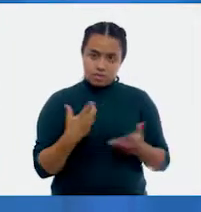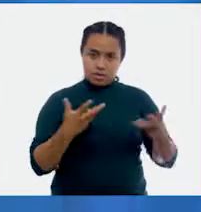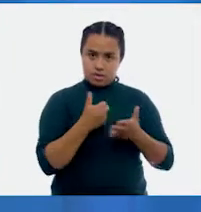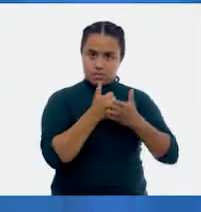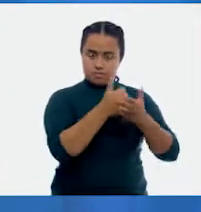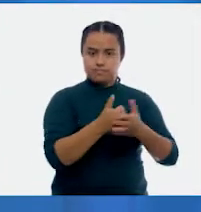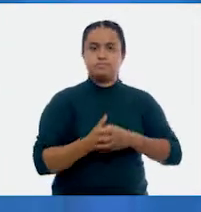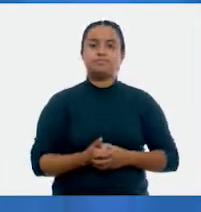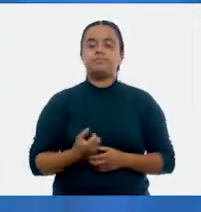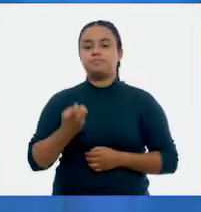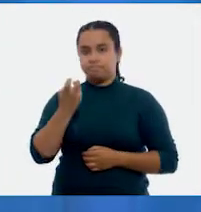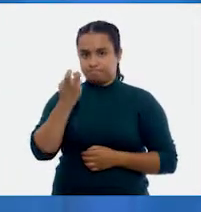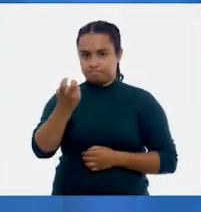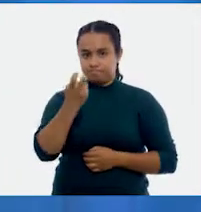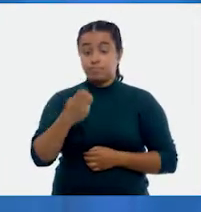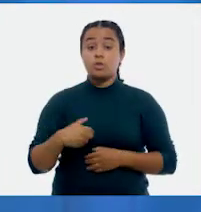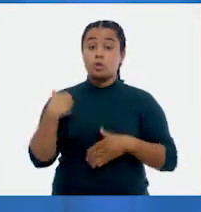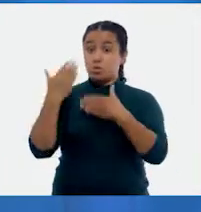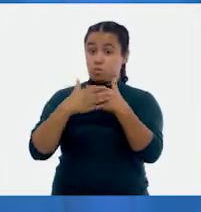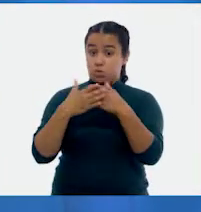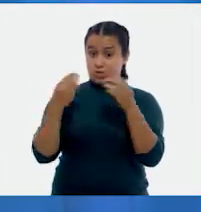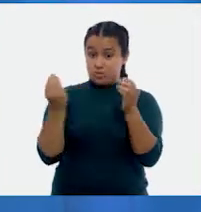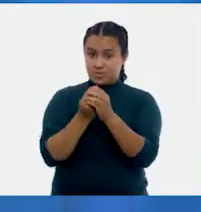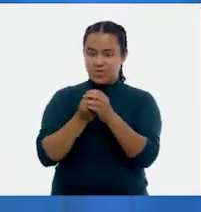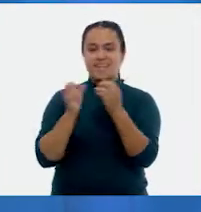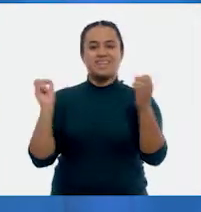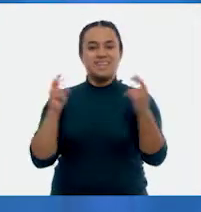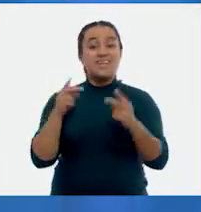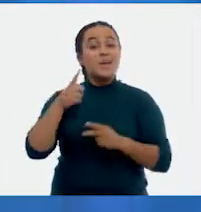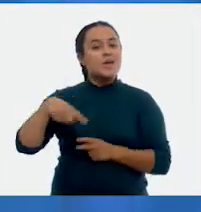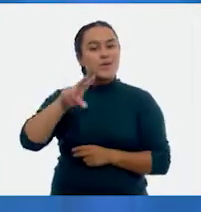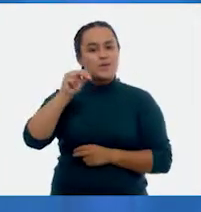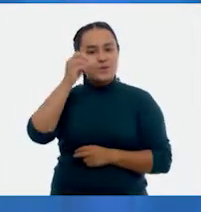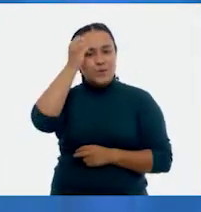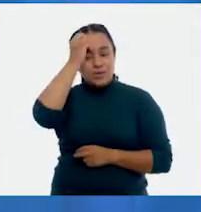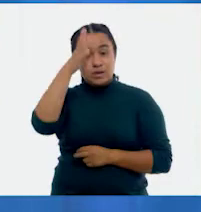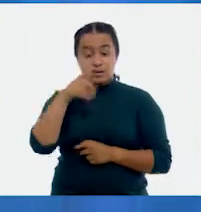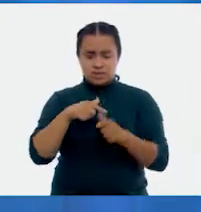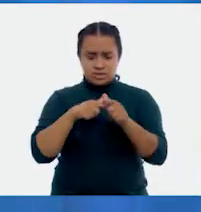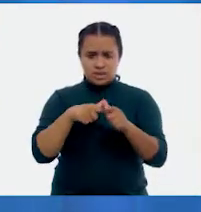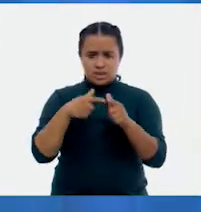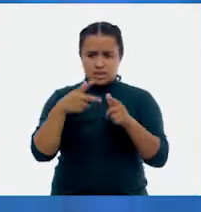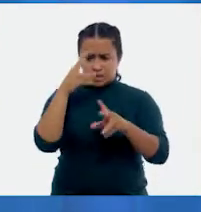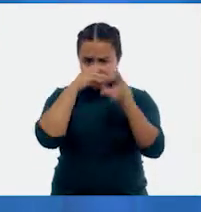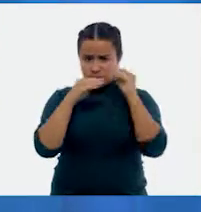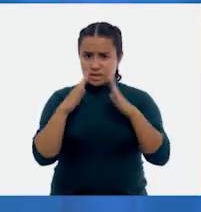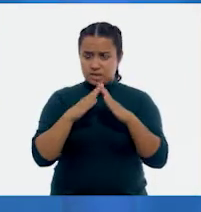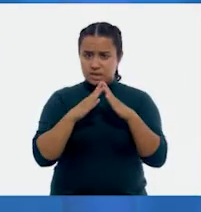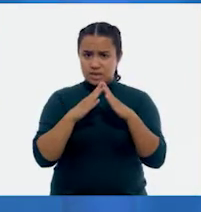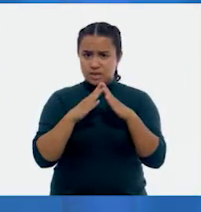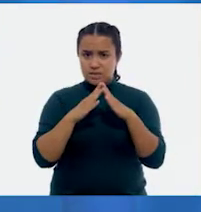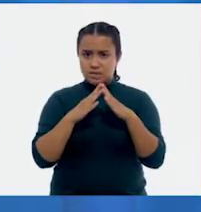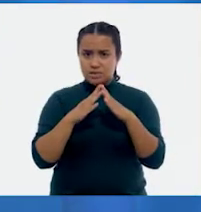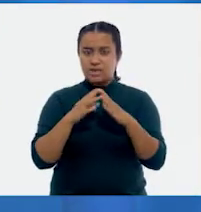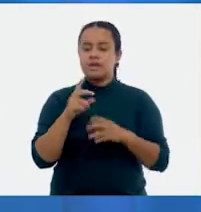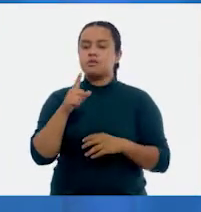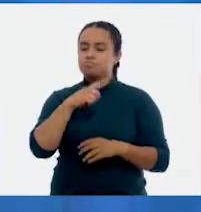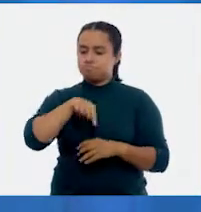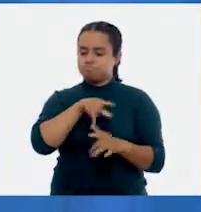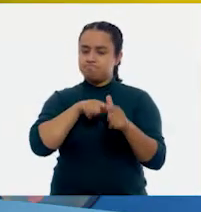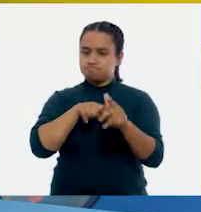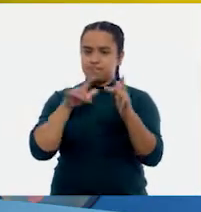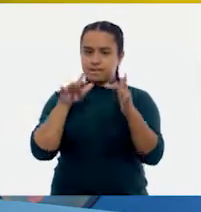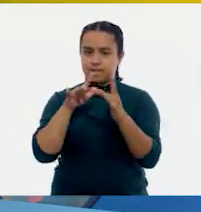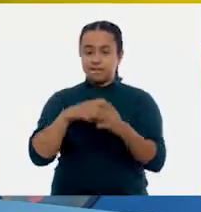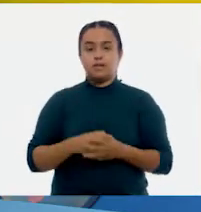Exactamente. Nos vemos en la siguiente clase y no olviden que para seguir aprendiendo en casa, seguimos en contacto.